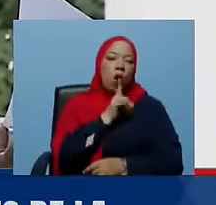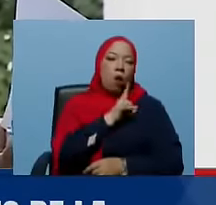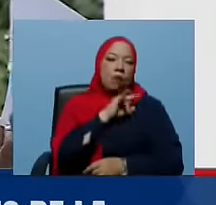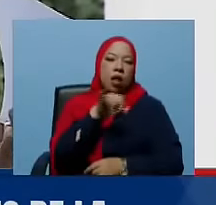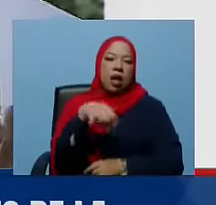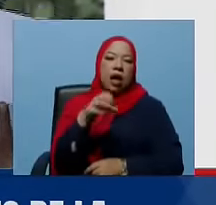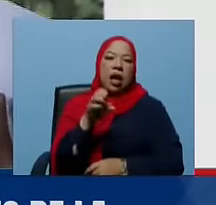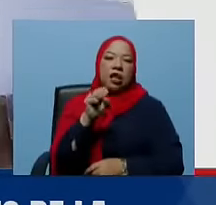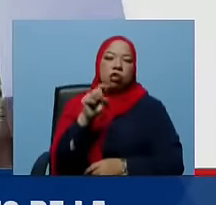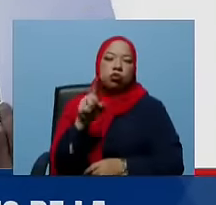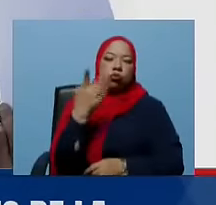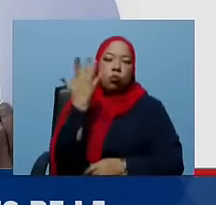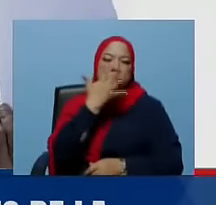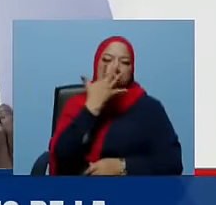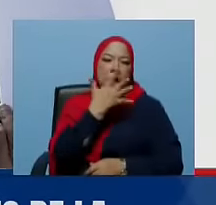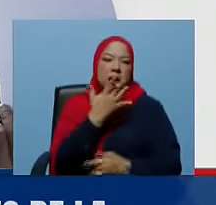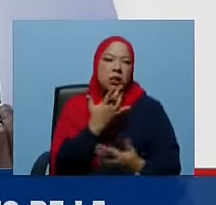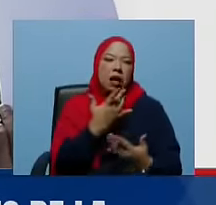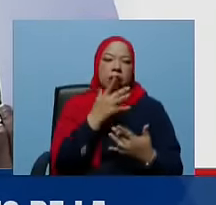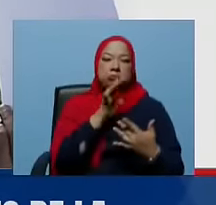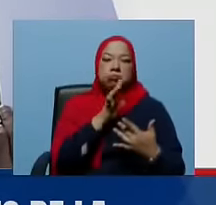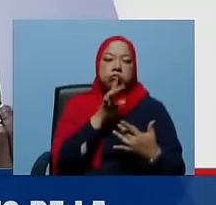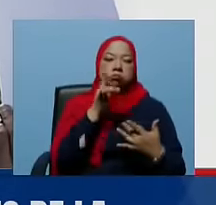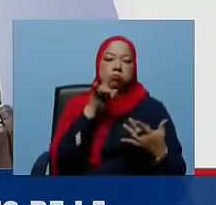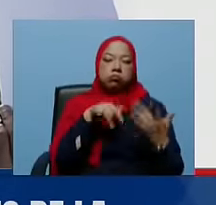No te llevo nada.